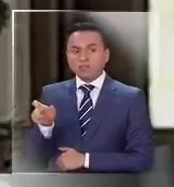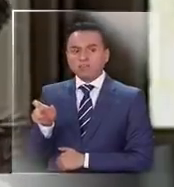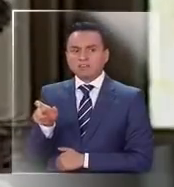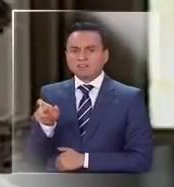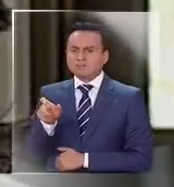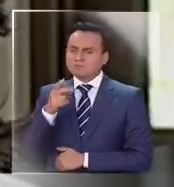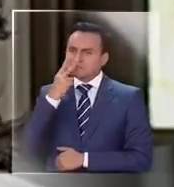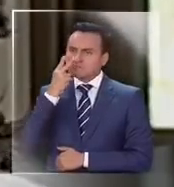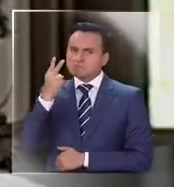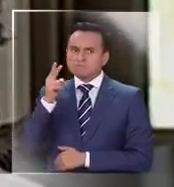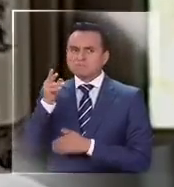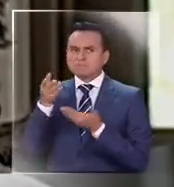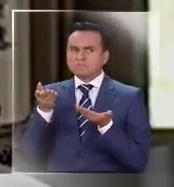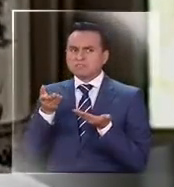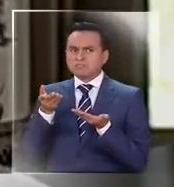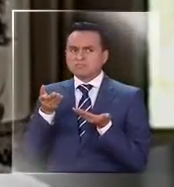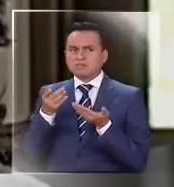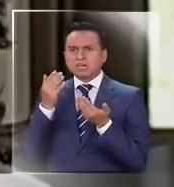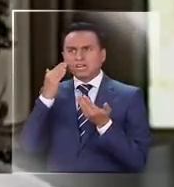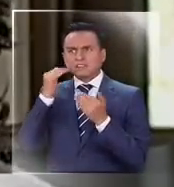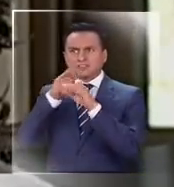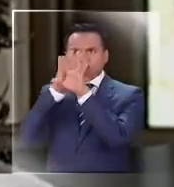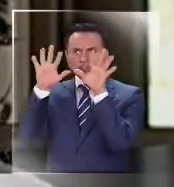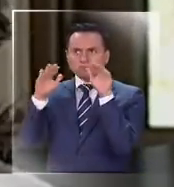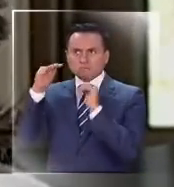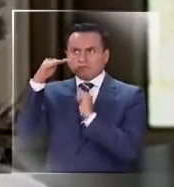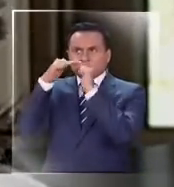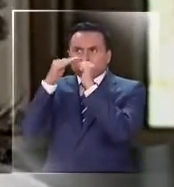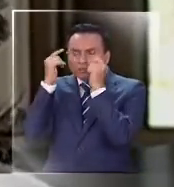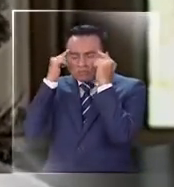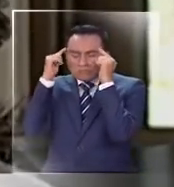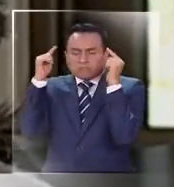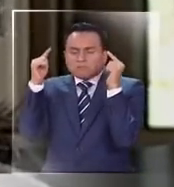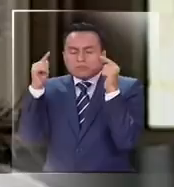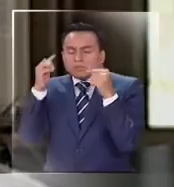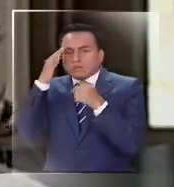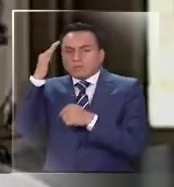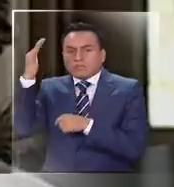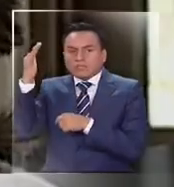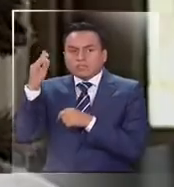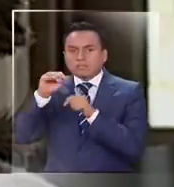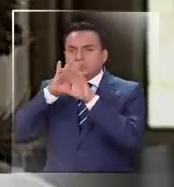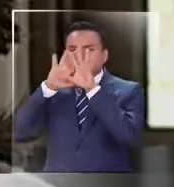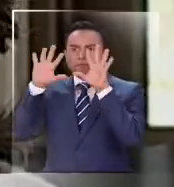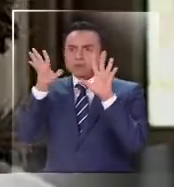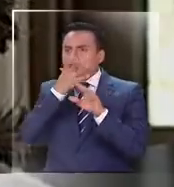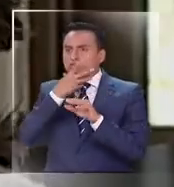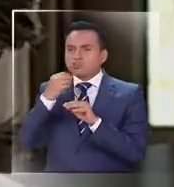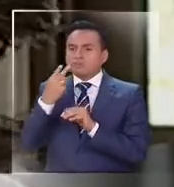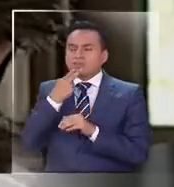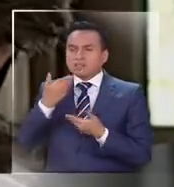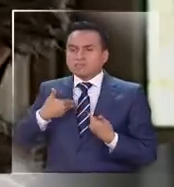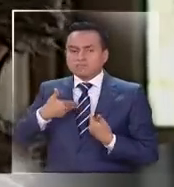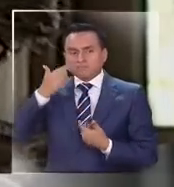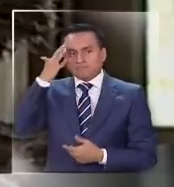dije, esto es casi el cielo, es la gloria. Imagínate, que es lo más maravilloso que me puede haber tocado en la